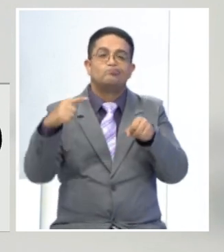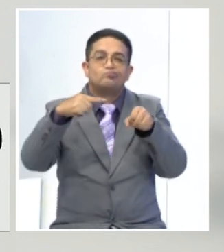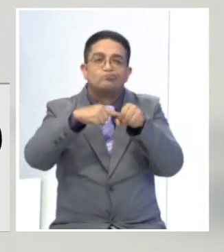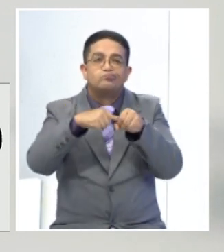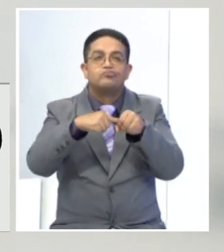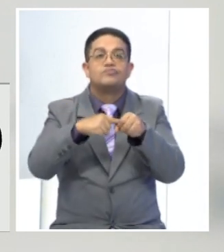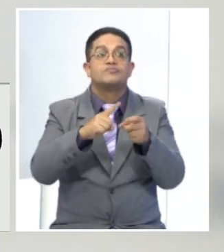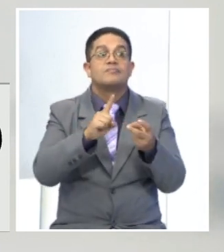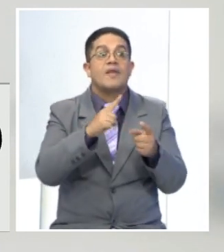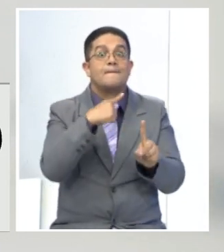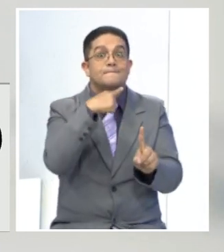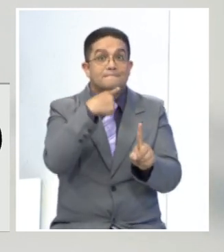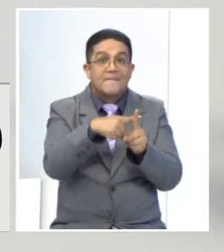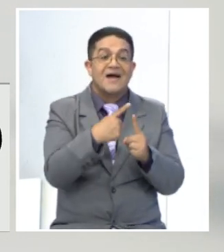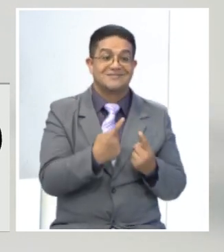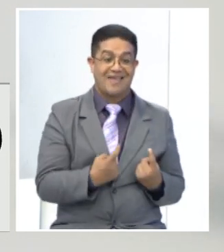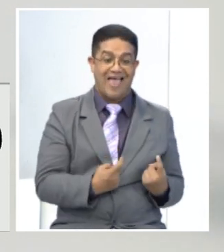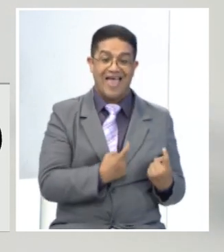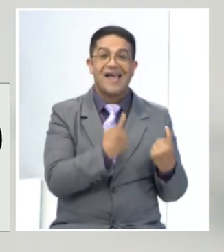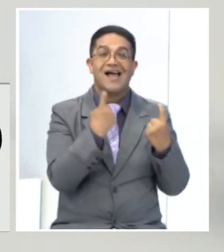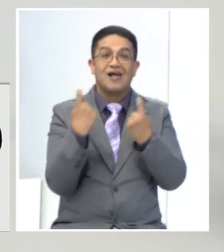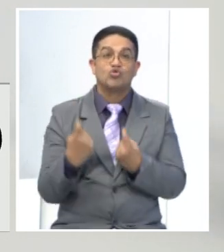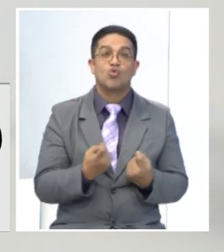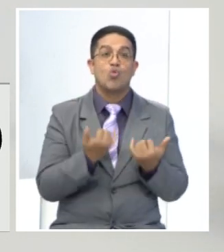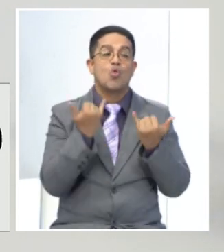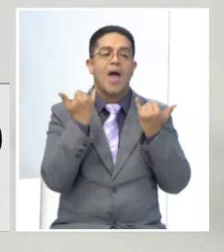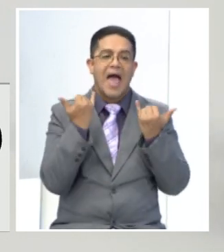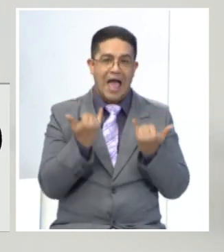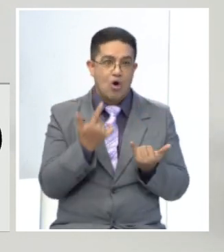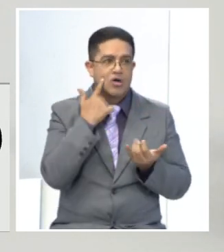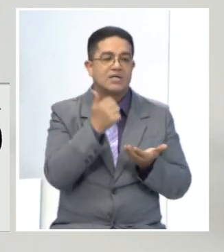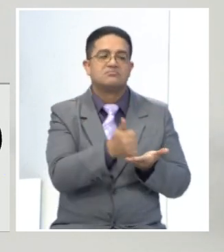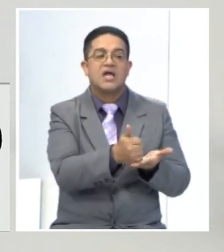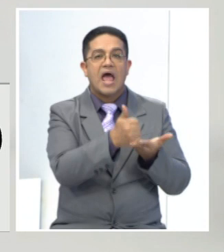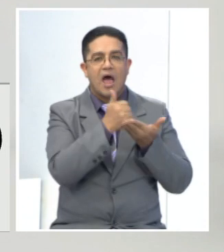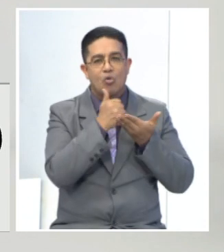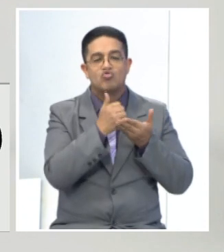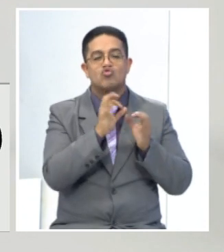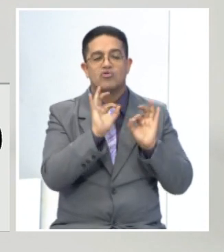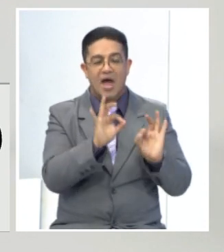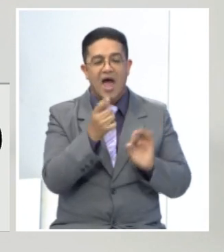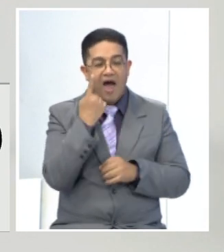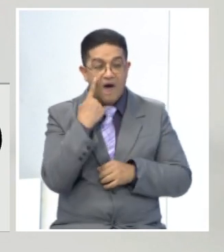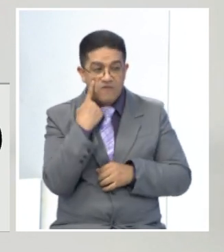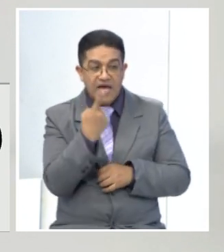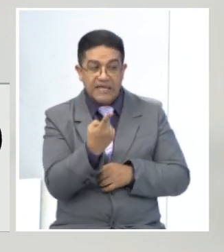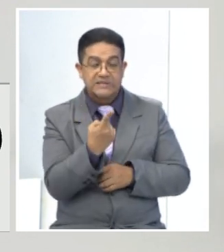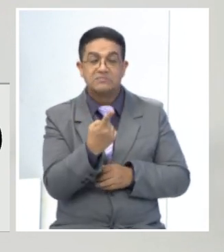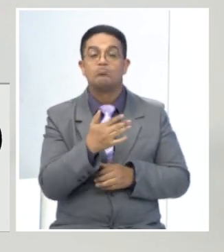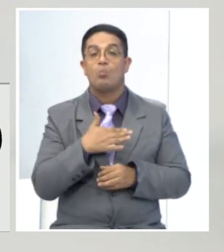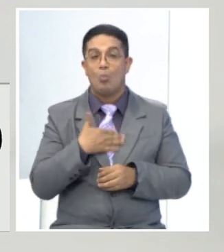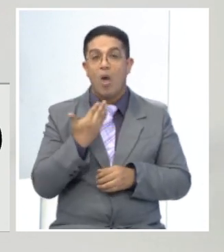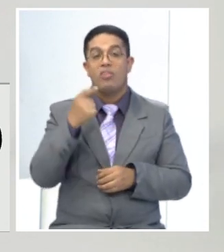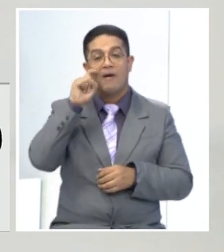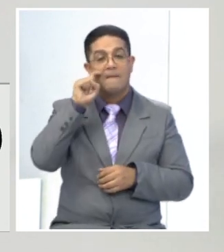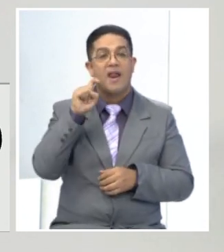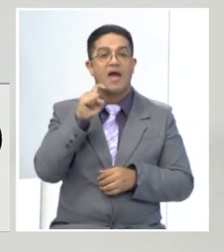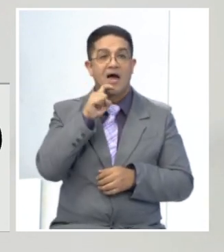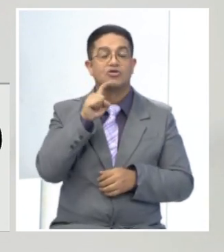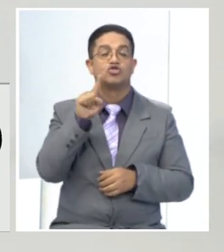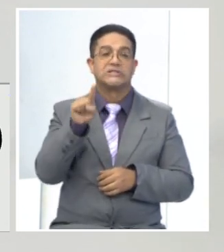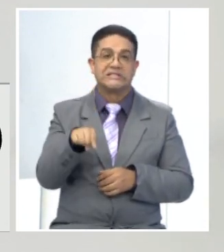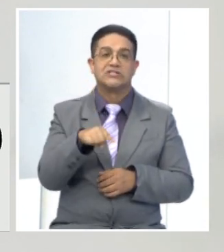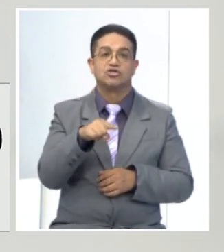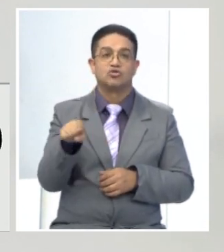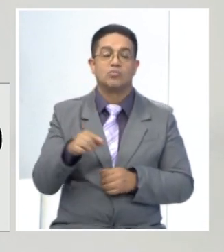de estudios que en la actualidad están sumamente avanzados y que nos ayudan a potenciar esas pruebas positivas en técnicas de reproducción asistida. Es decir,